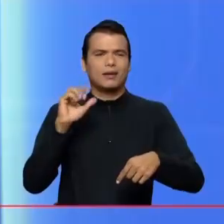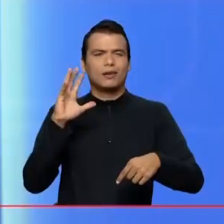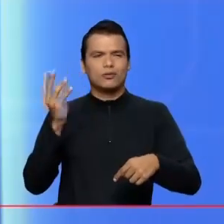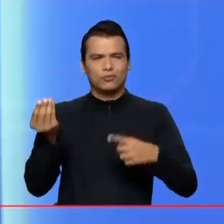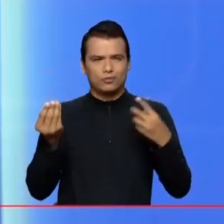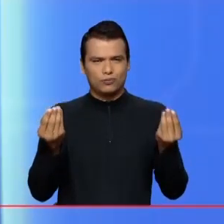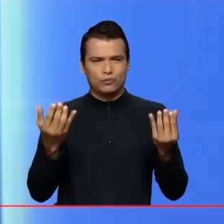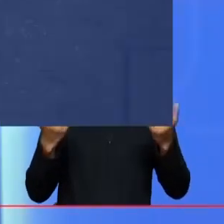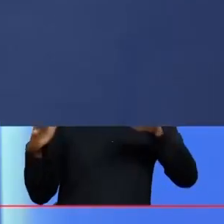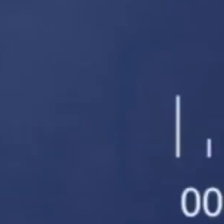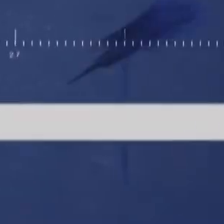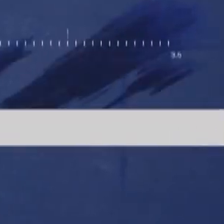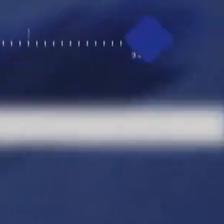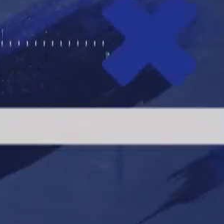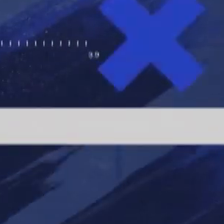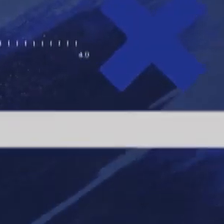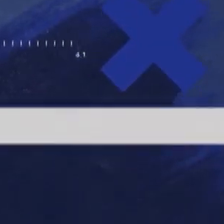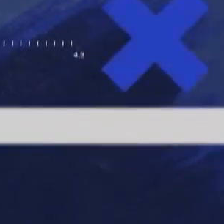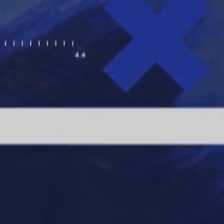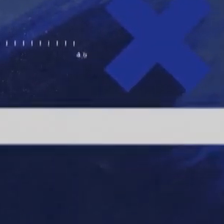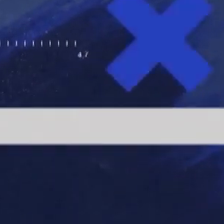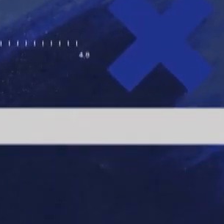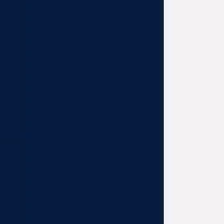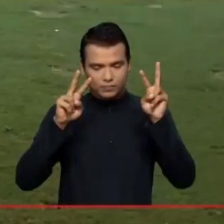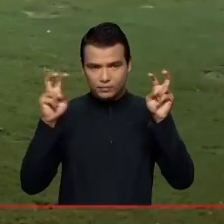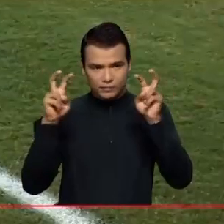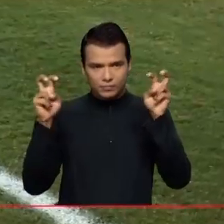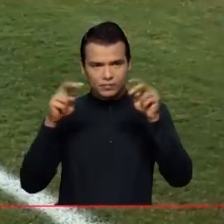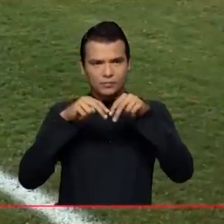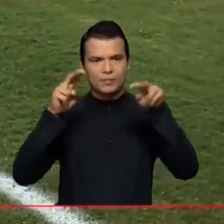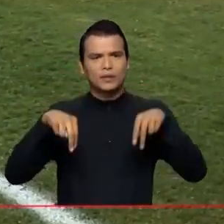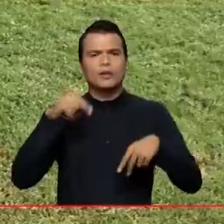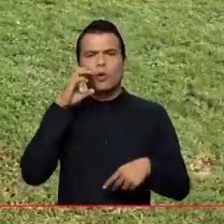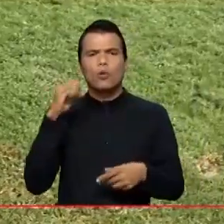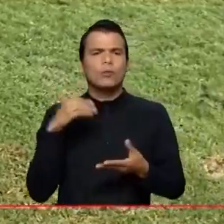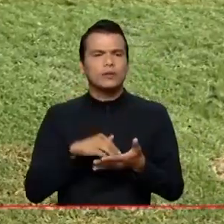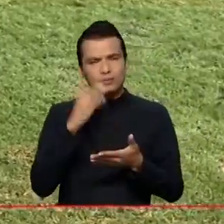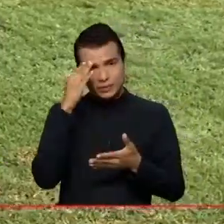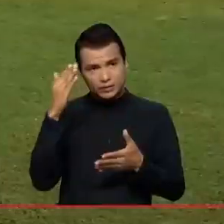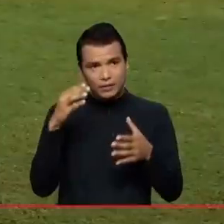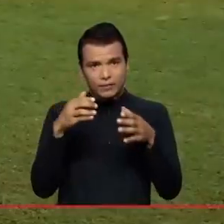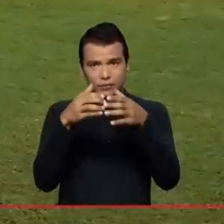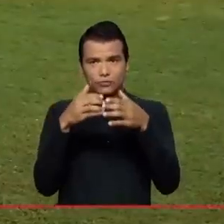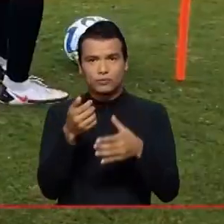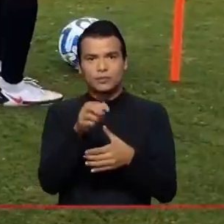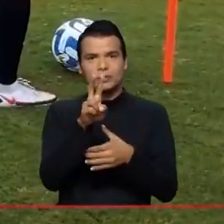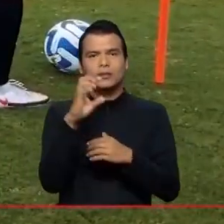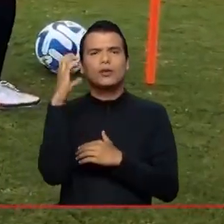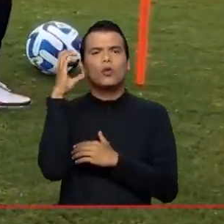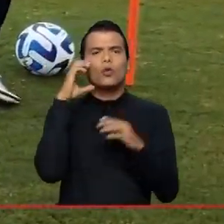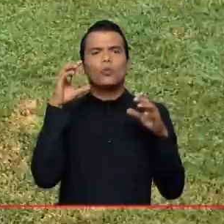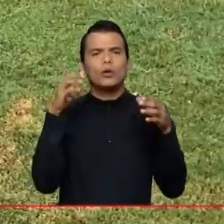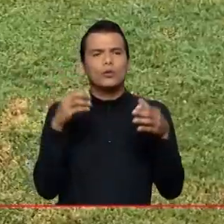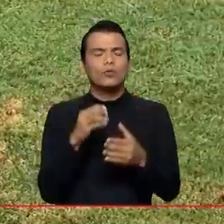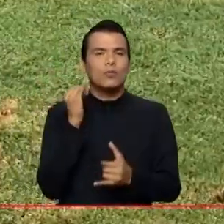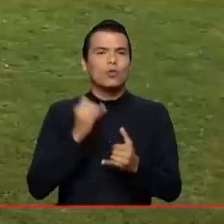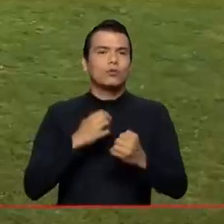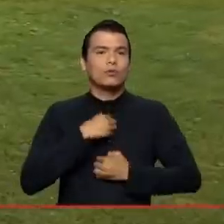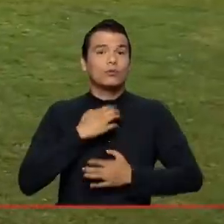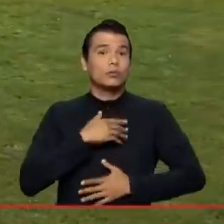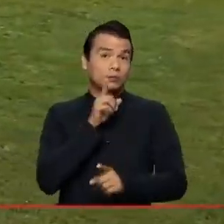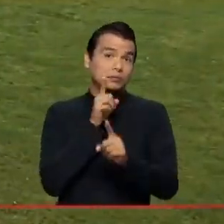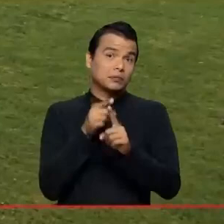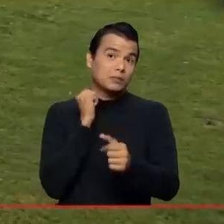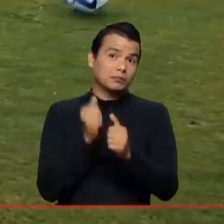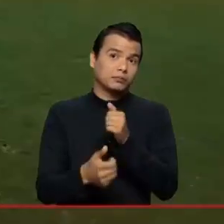volvamos al género masculino porque hoy la selección Colombia Sub 17 tendrá la última oportunidad para seguir con